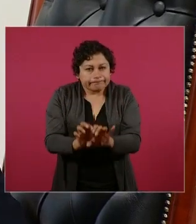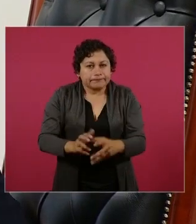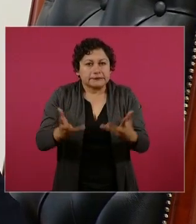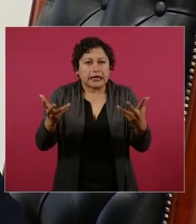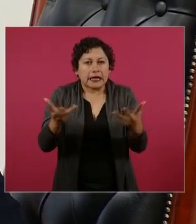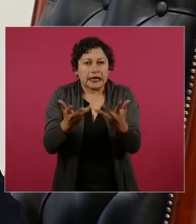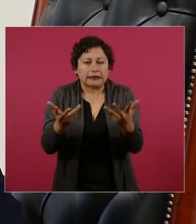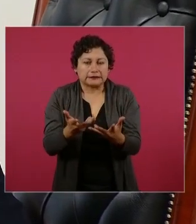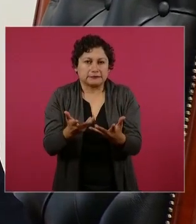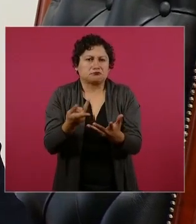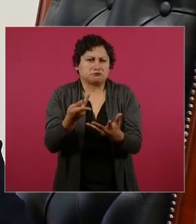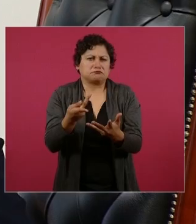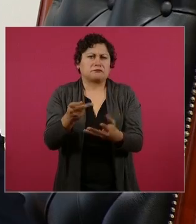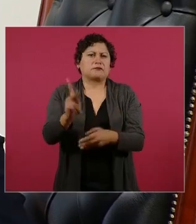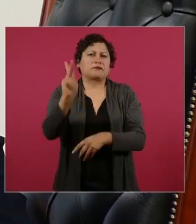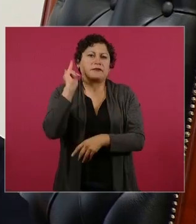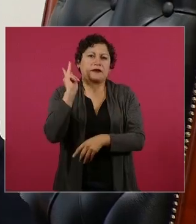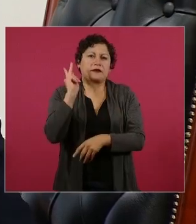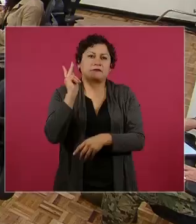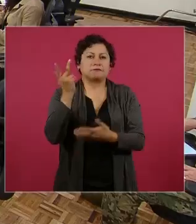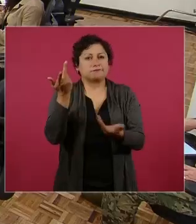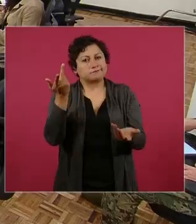no podemos